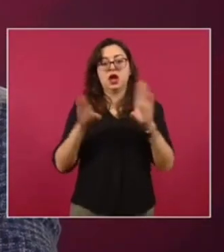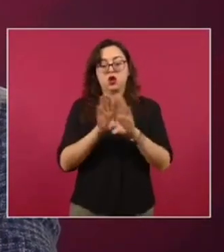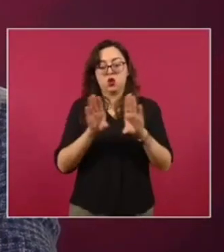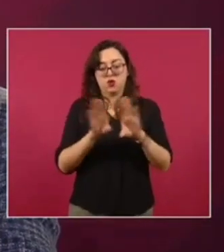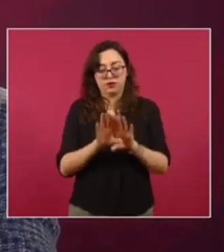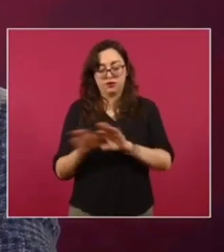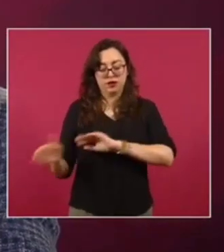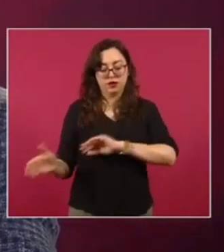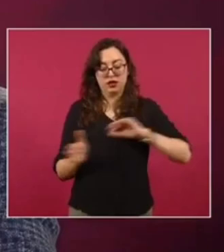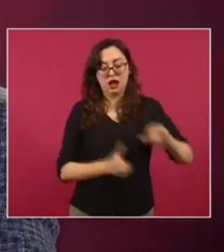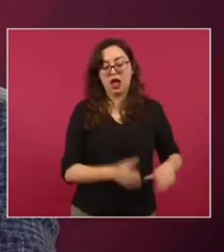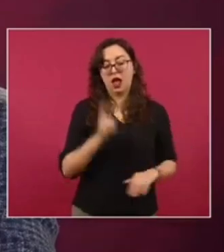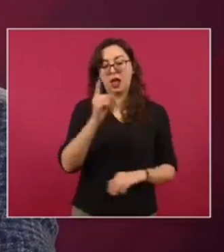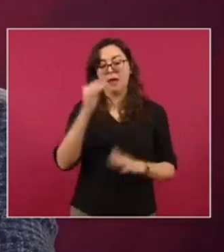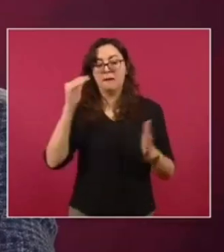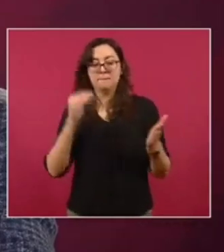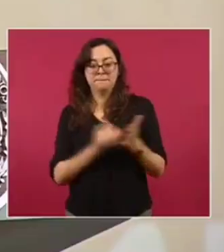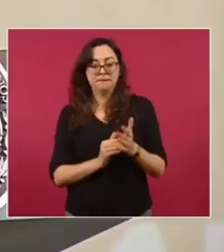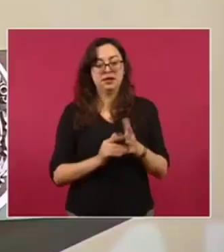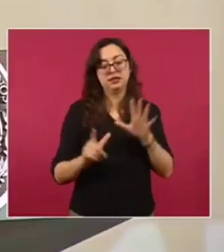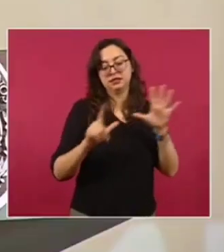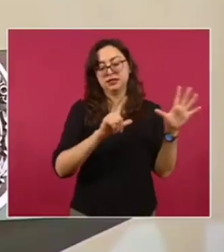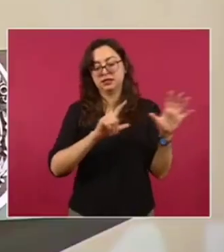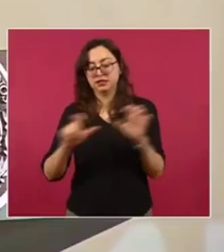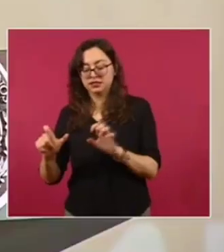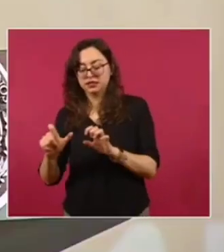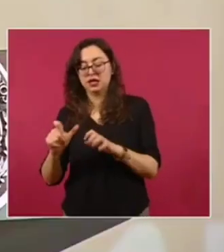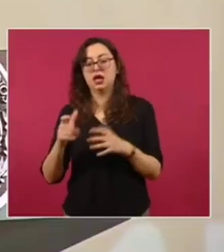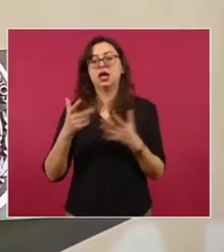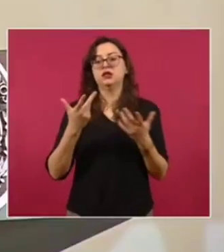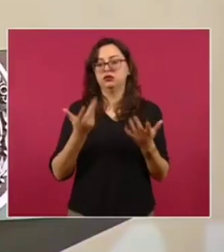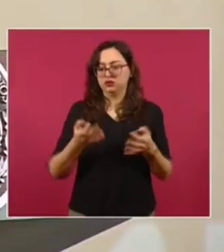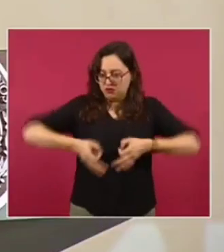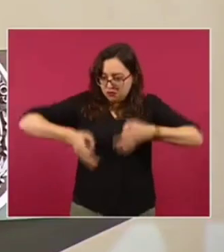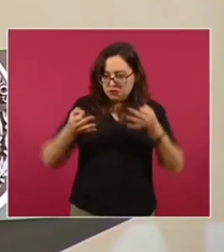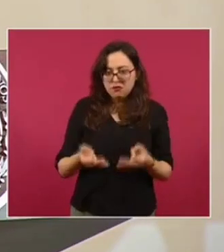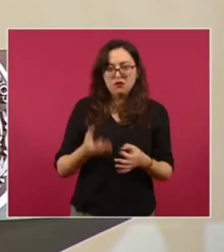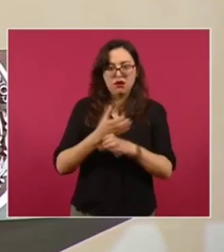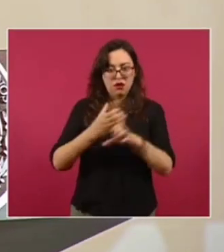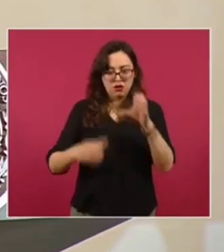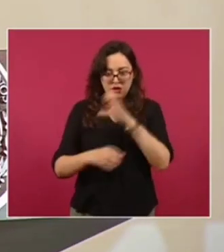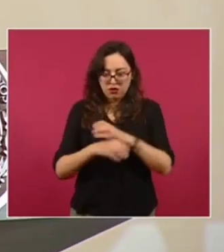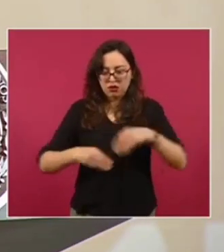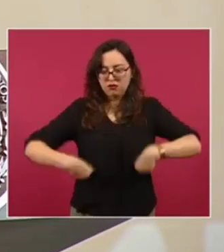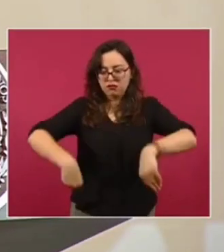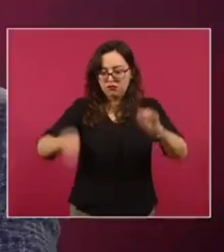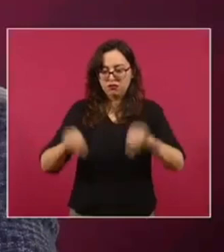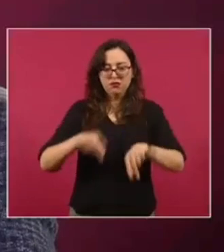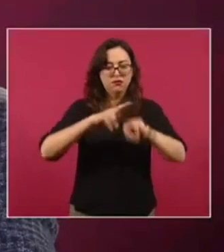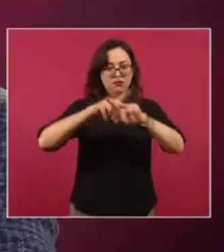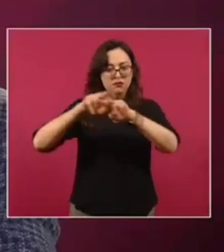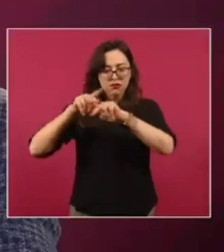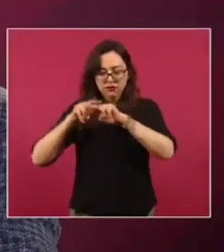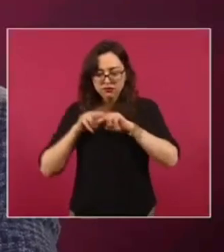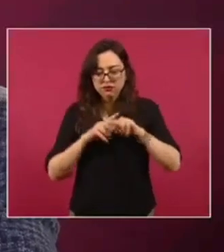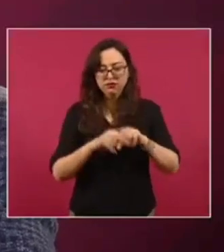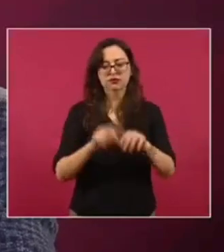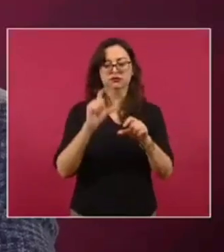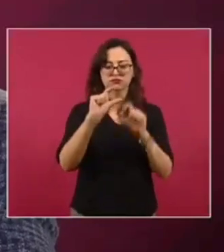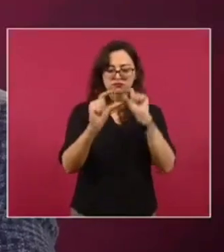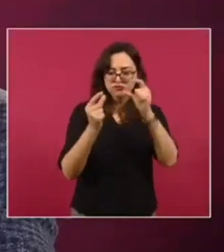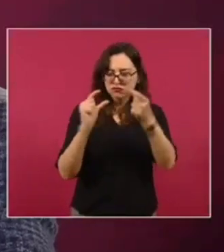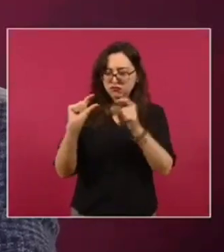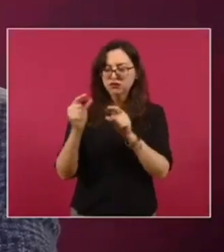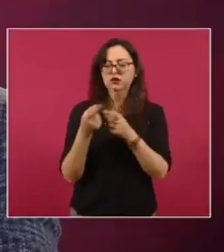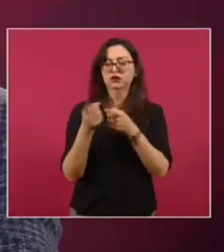795 bienes muebles, metates, cerámica, figurillas, elementos de lítica, puntas de